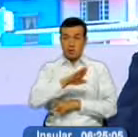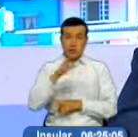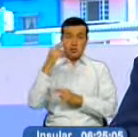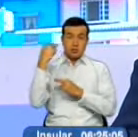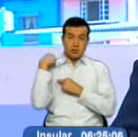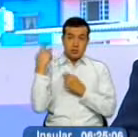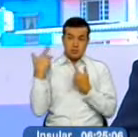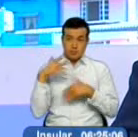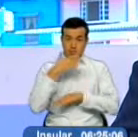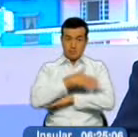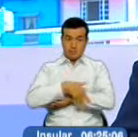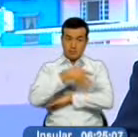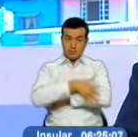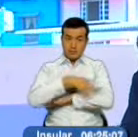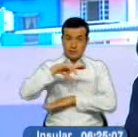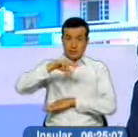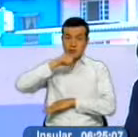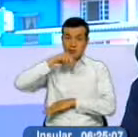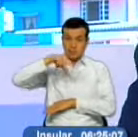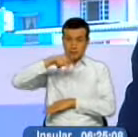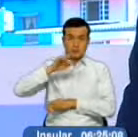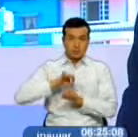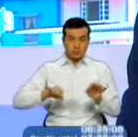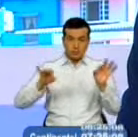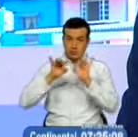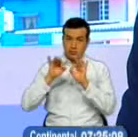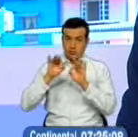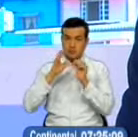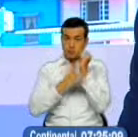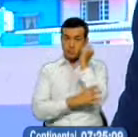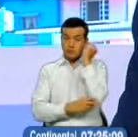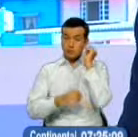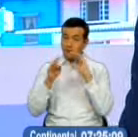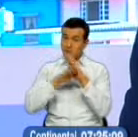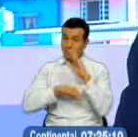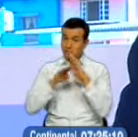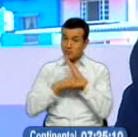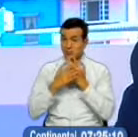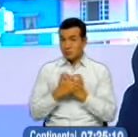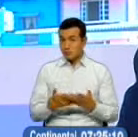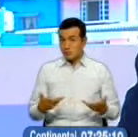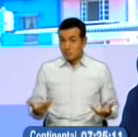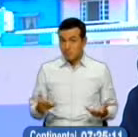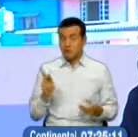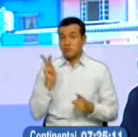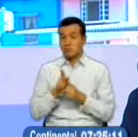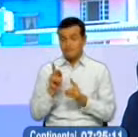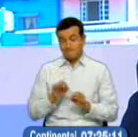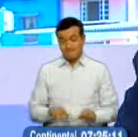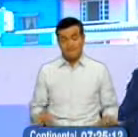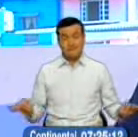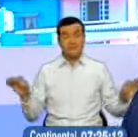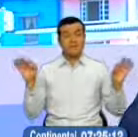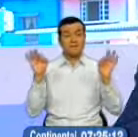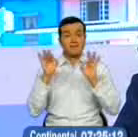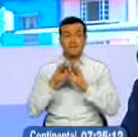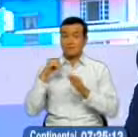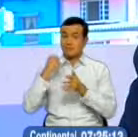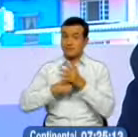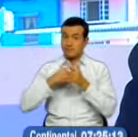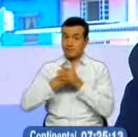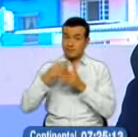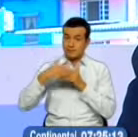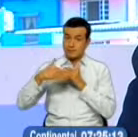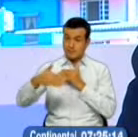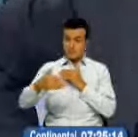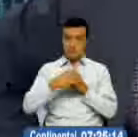cerrar la brecha de agua potable y alcantarillado en términos de reducción de pobreza. Y ahí tienes un aspecto fundamental y un desafío para los próximos